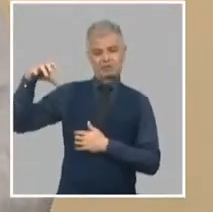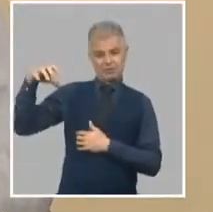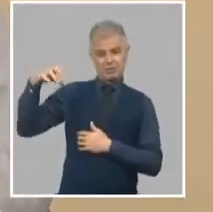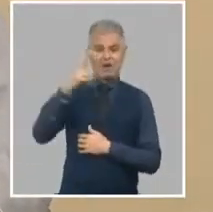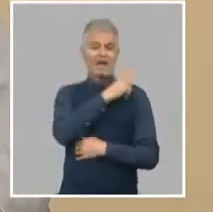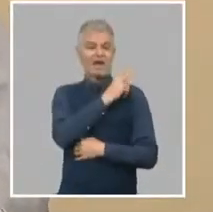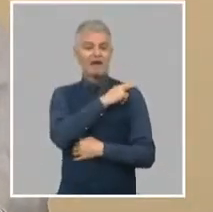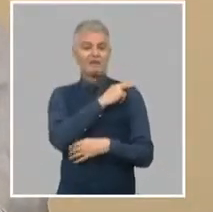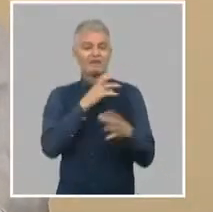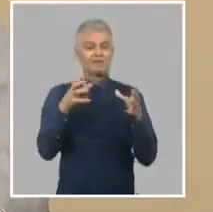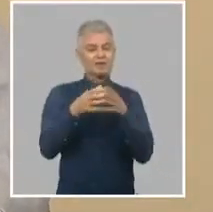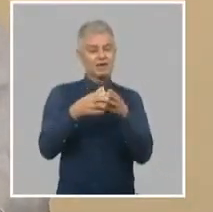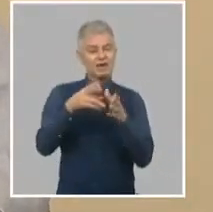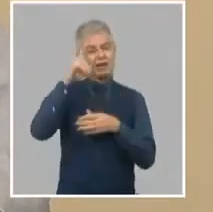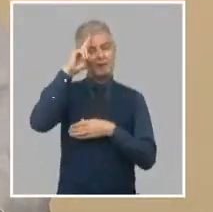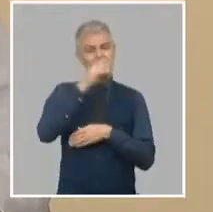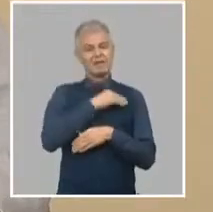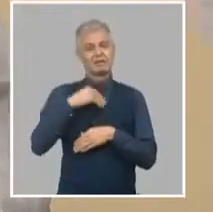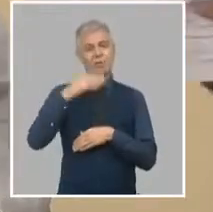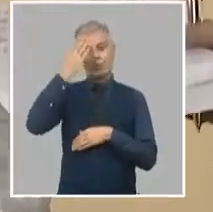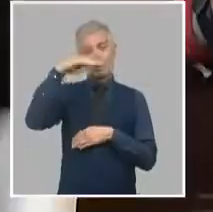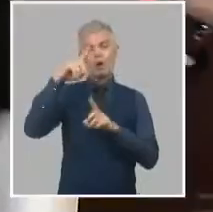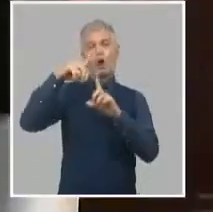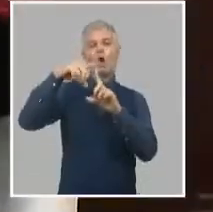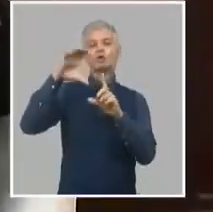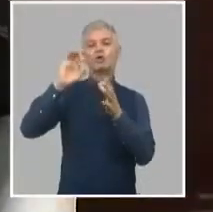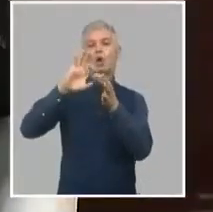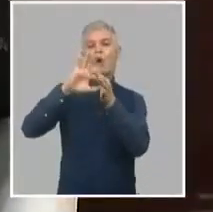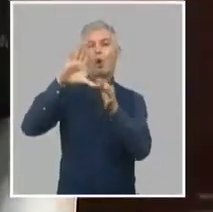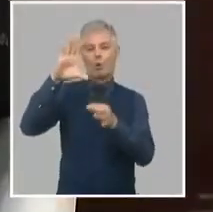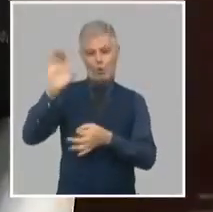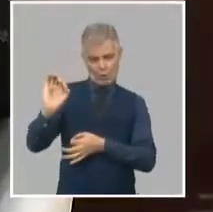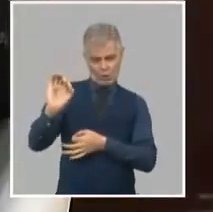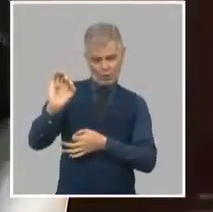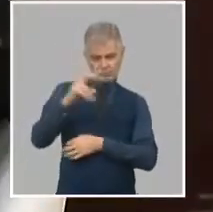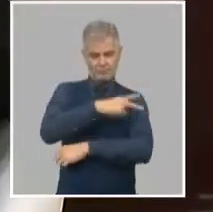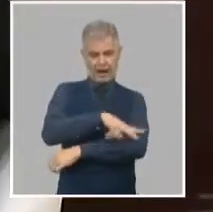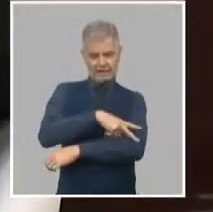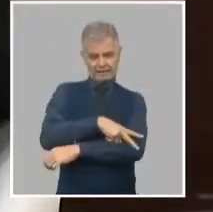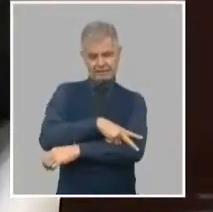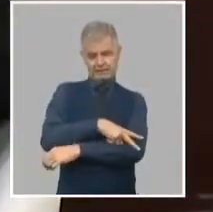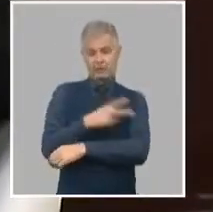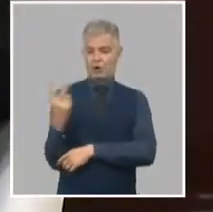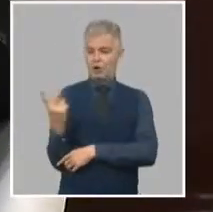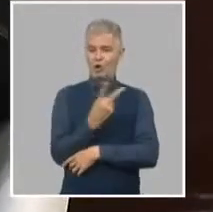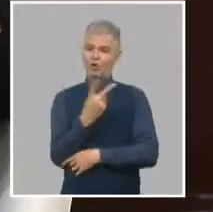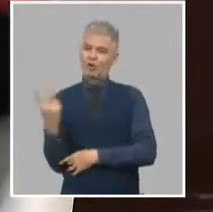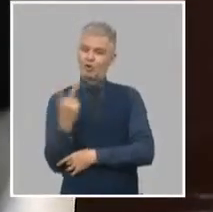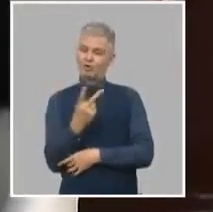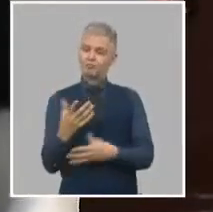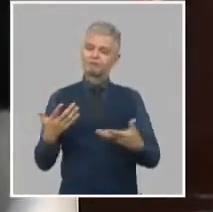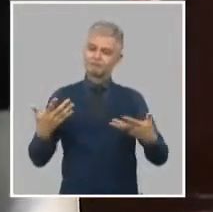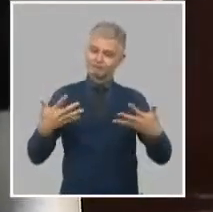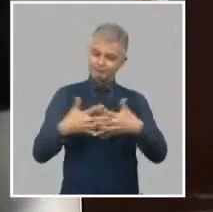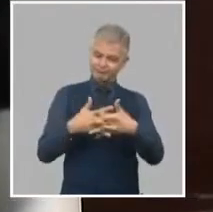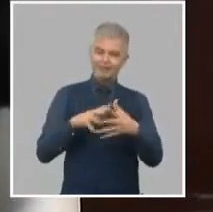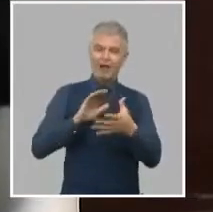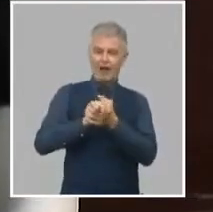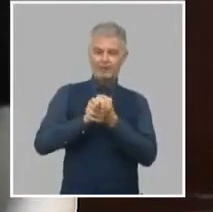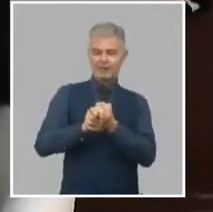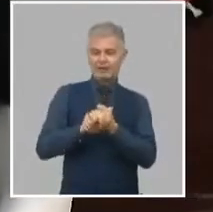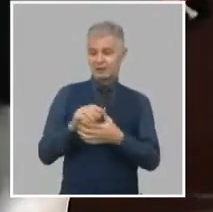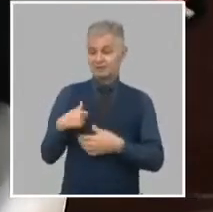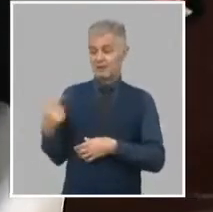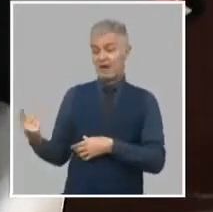Brigada Médica Cubana que estuvo en Togo. Con los dos, pues, me unen lazos entrañables. Carlos estudió